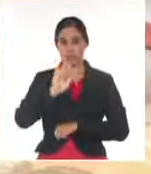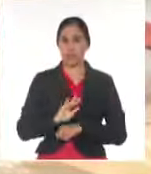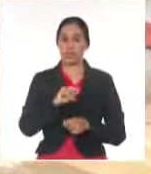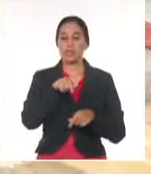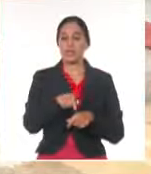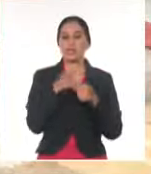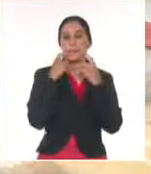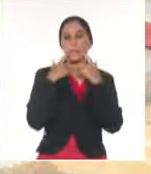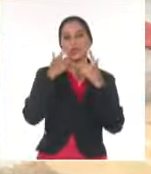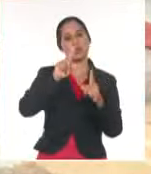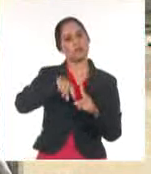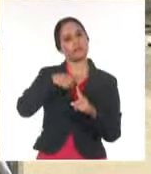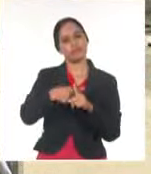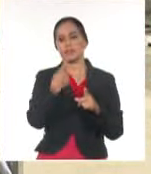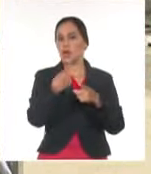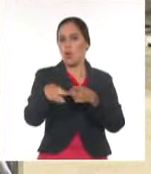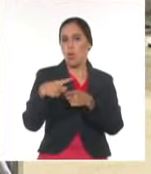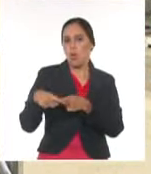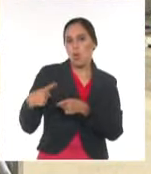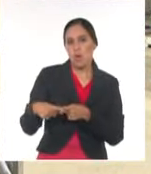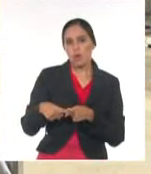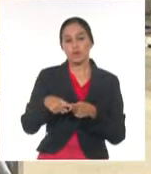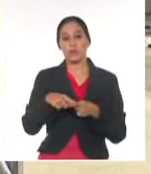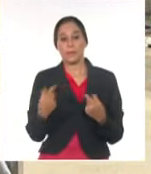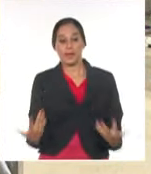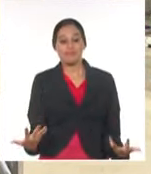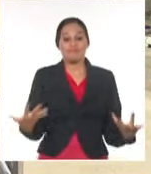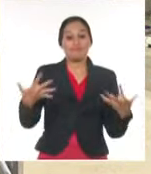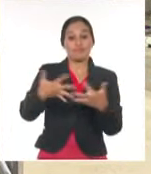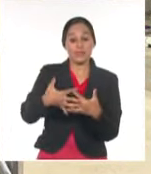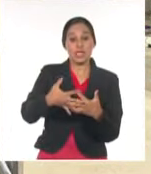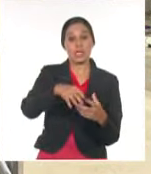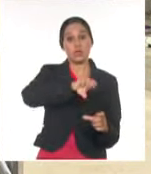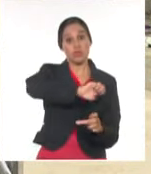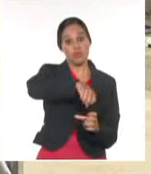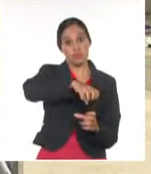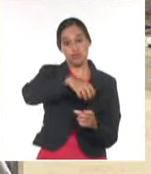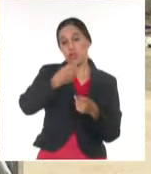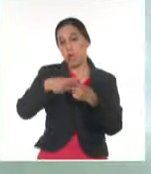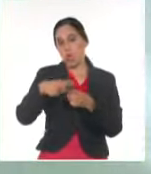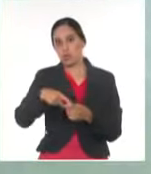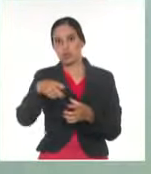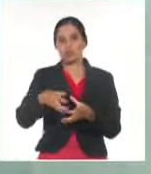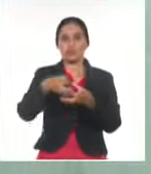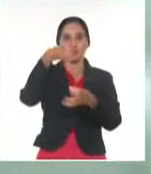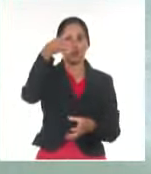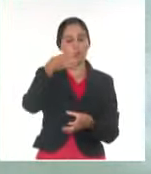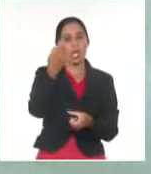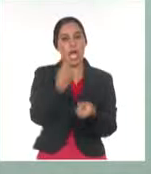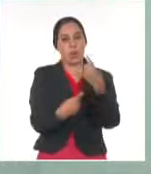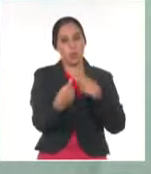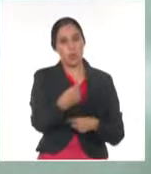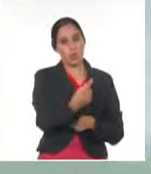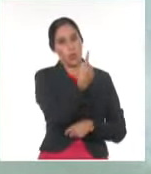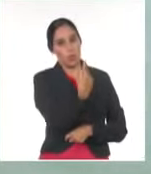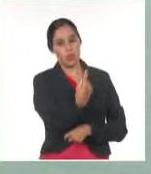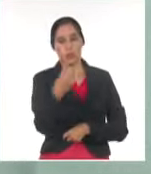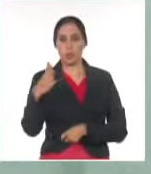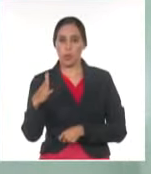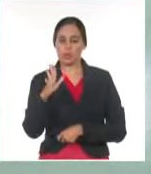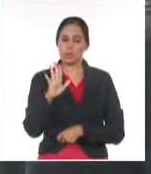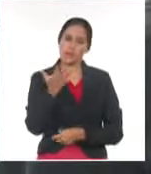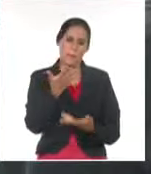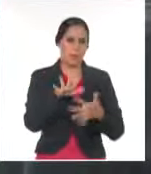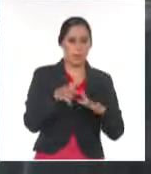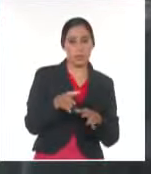entre otros, a reactores para la mezcla de los ingredientes, llenadoras de envases de 1, 4 y 5 litros. También cuenta